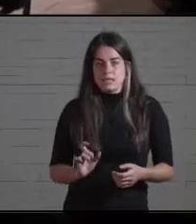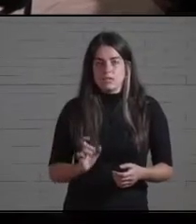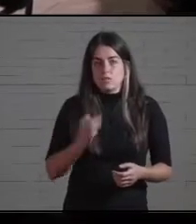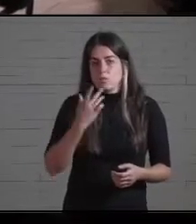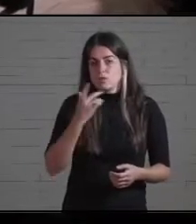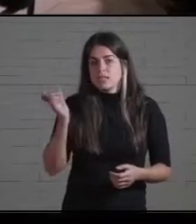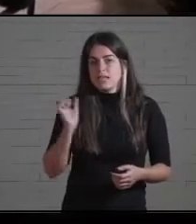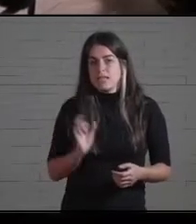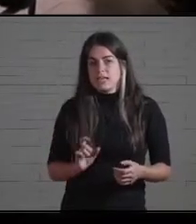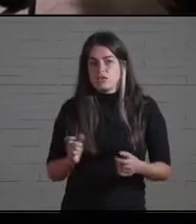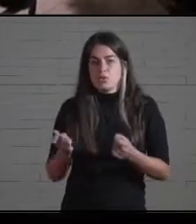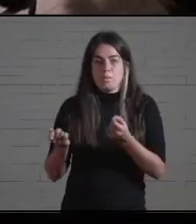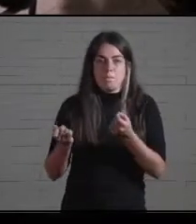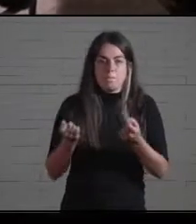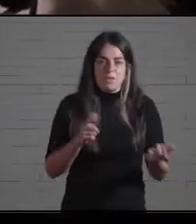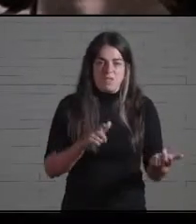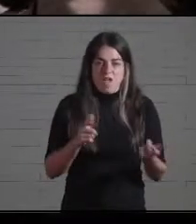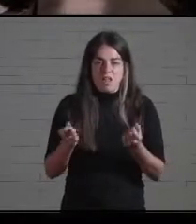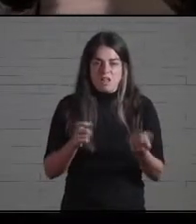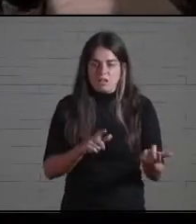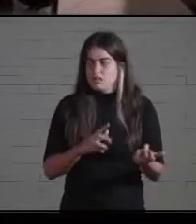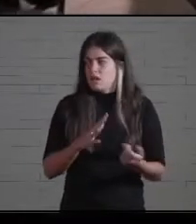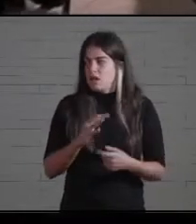ingresos equivalentes porque los